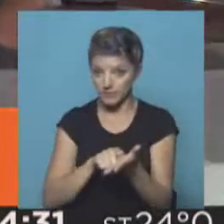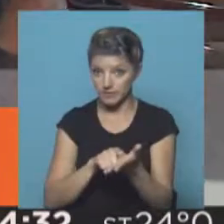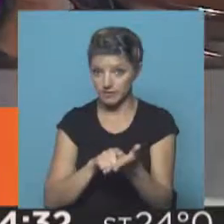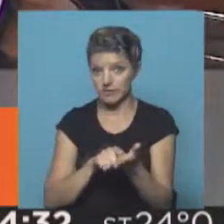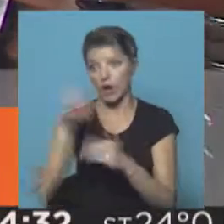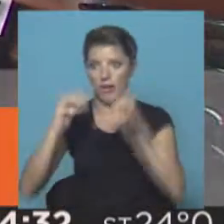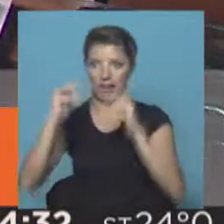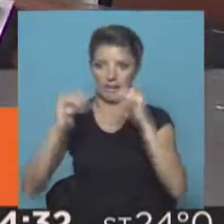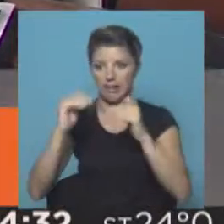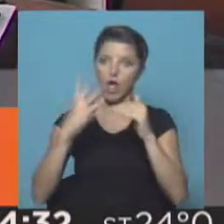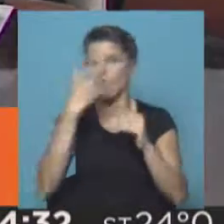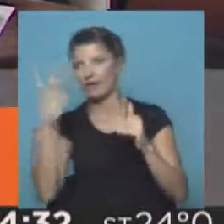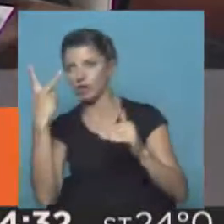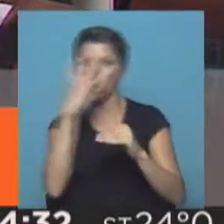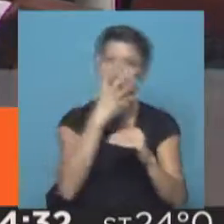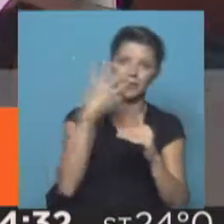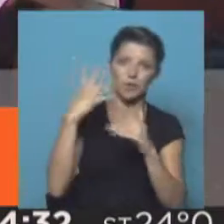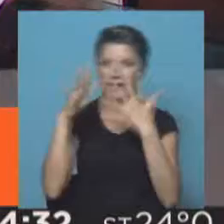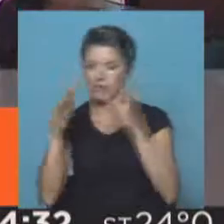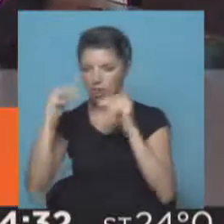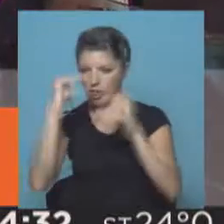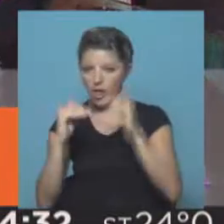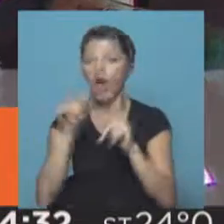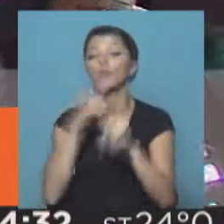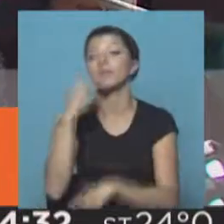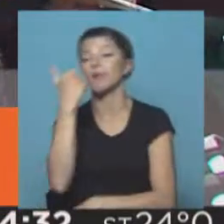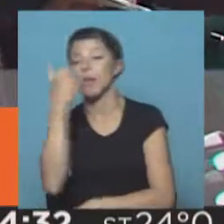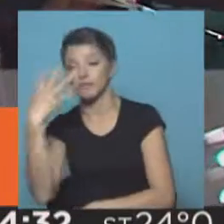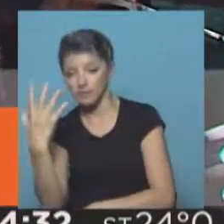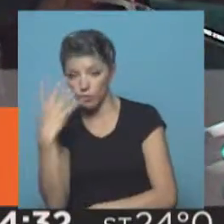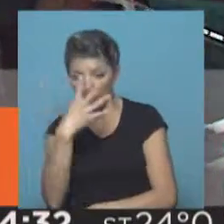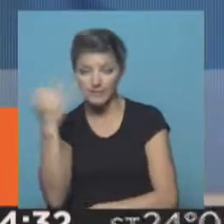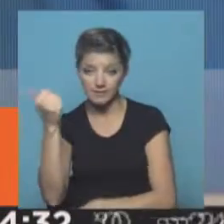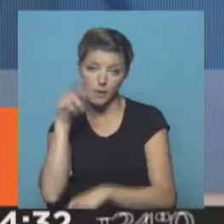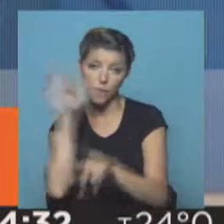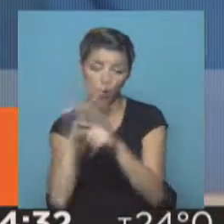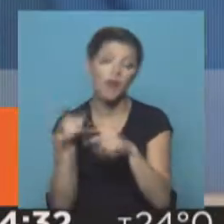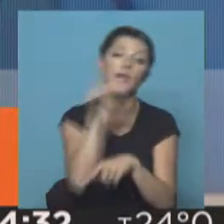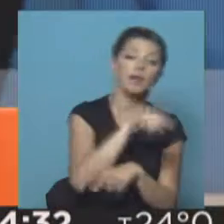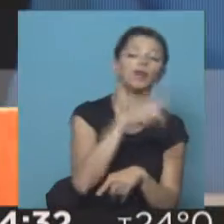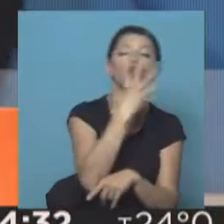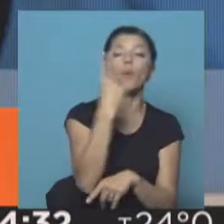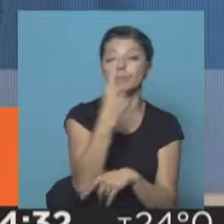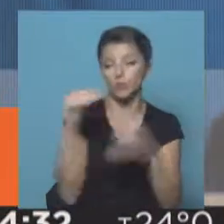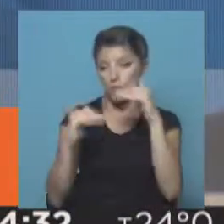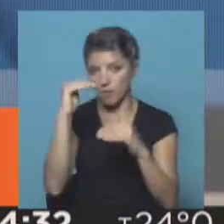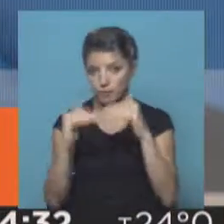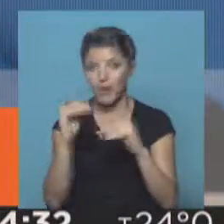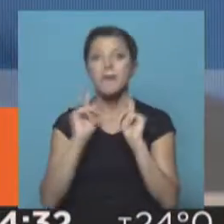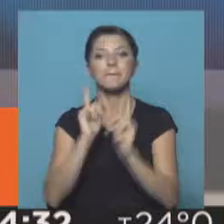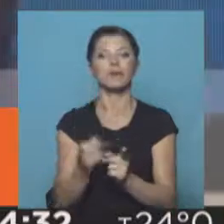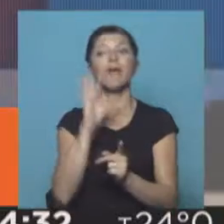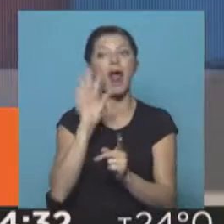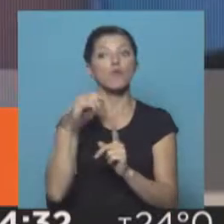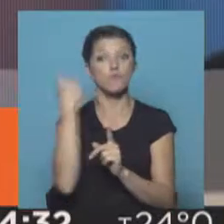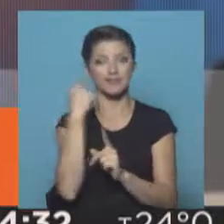parejos, 42-44. Hay una que le da 46 a Hillary y a Donald Trump 41. Son las apuestas.